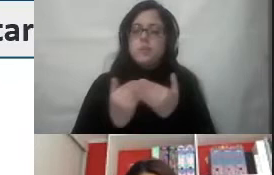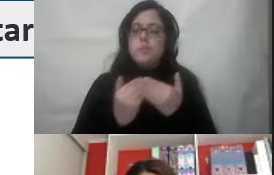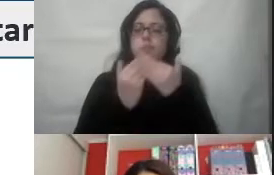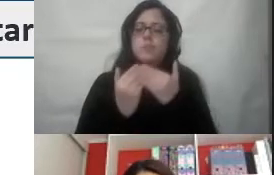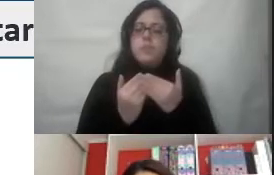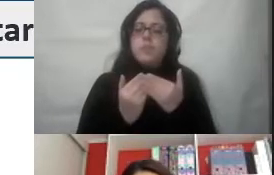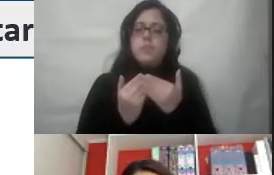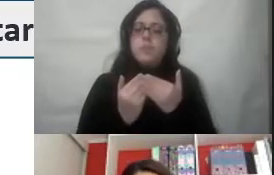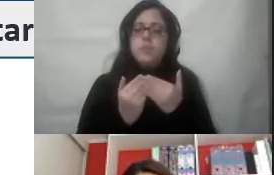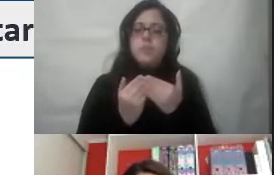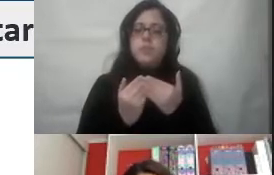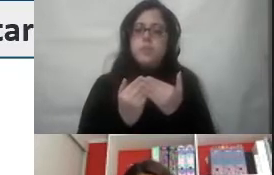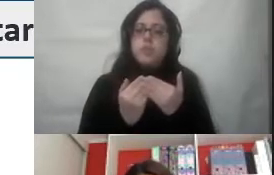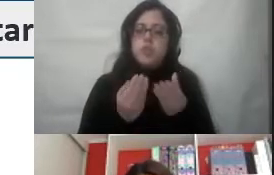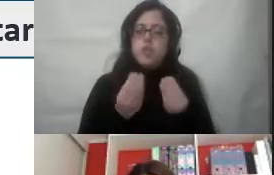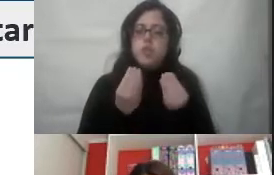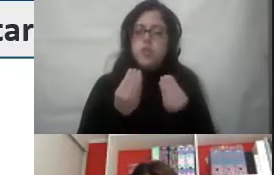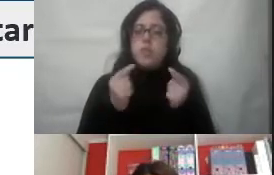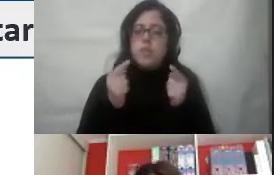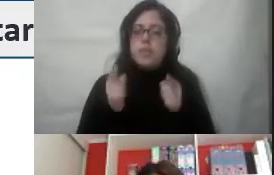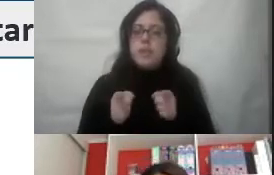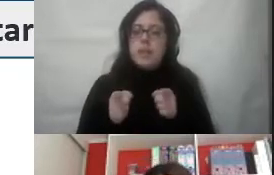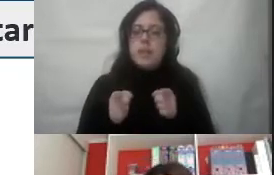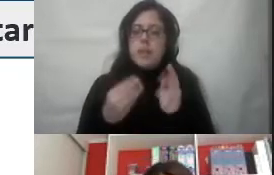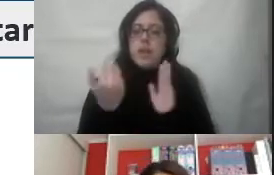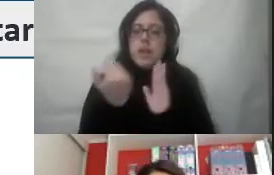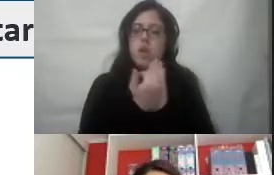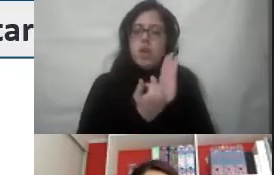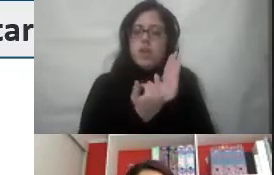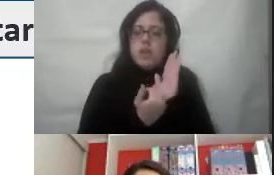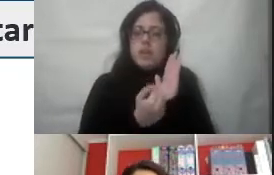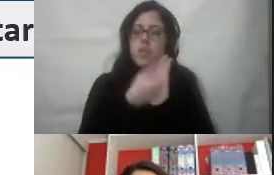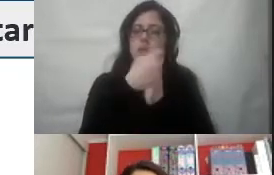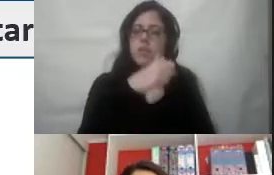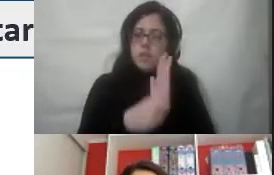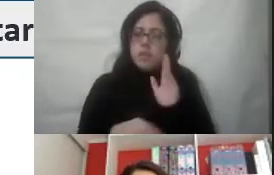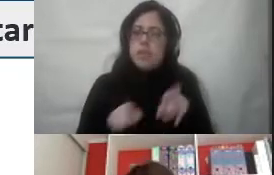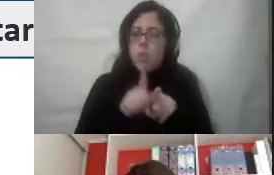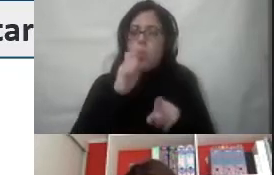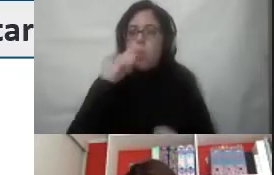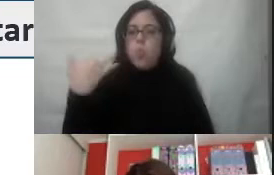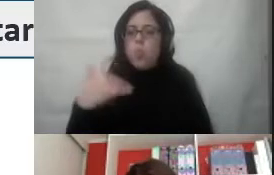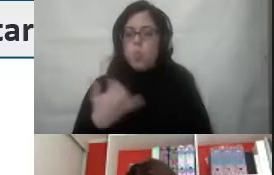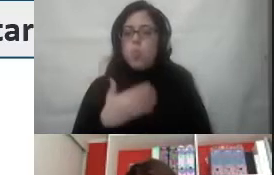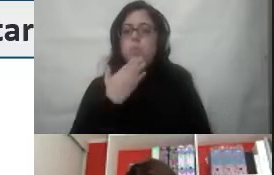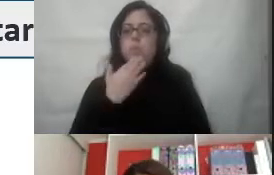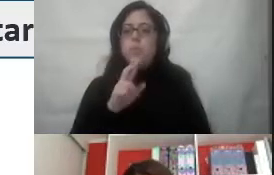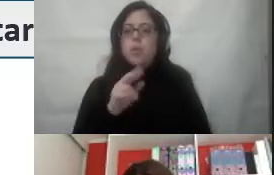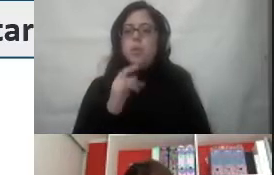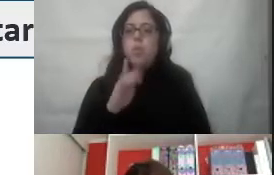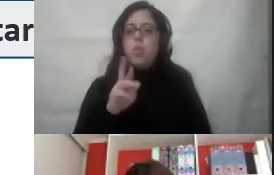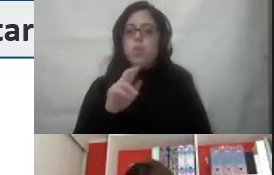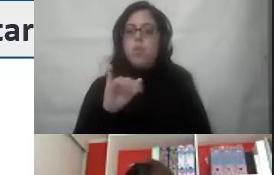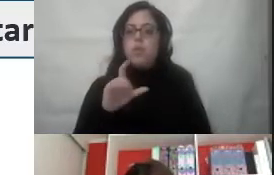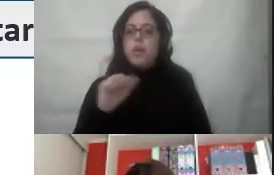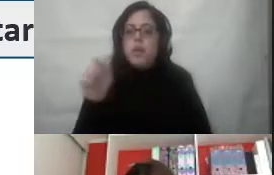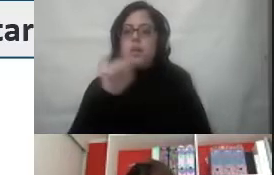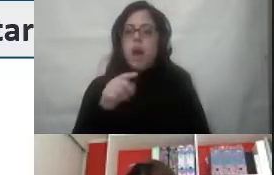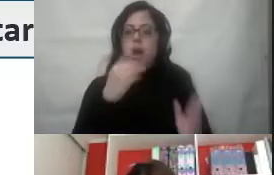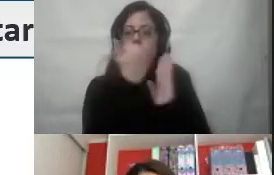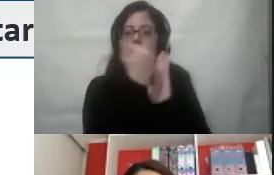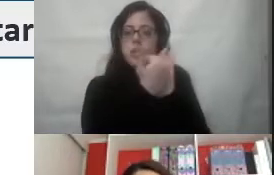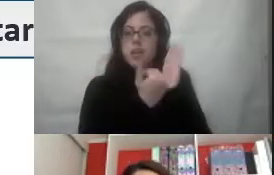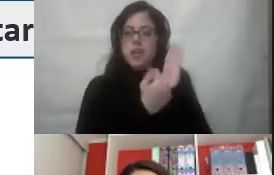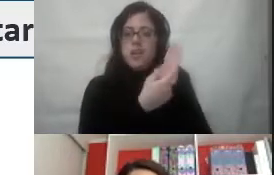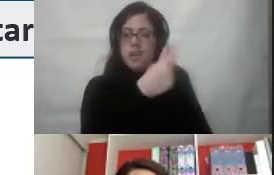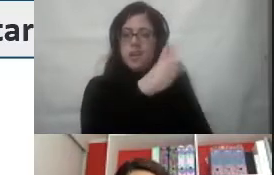Acá, obviamente, los listados de criterios son muy importantes, las rúbricas que se puedan realizar al respecto.